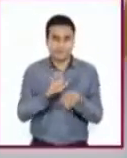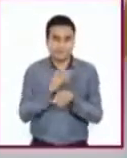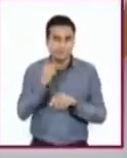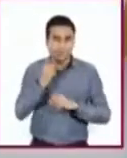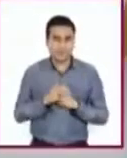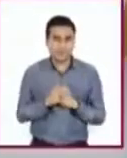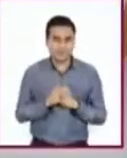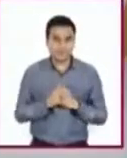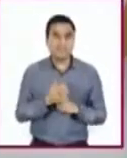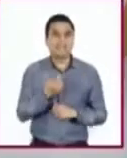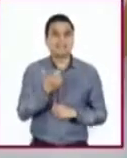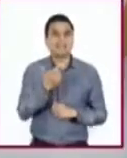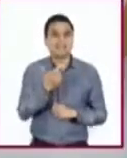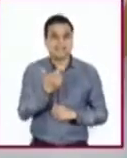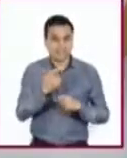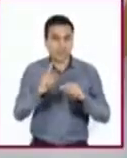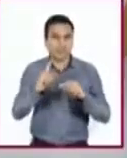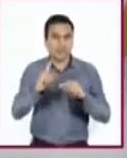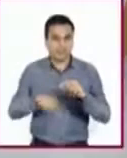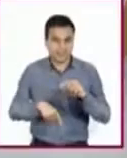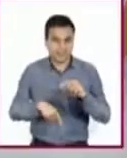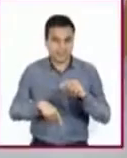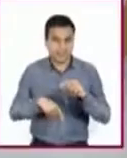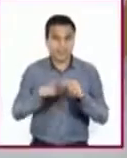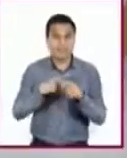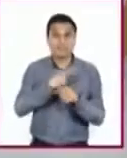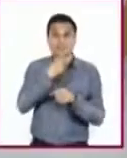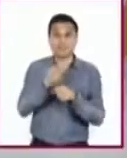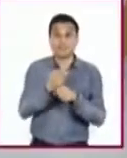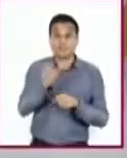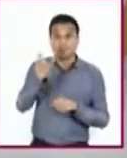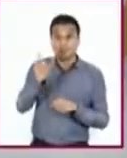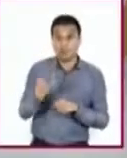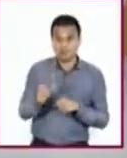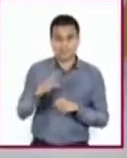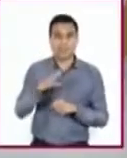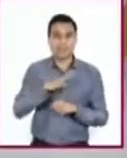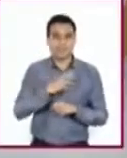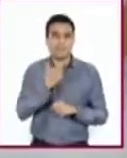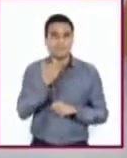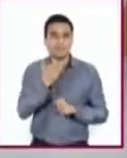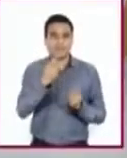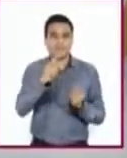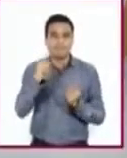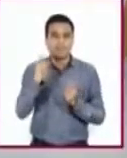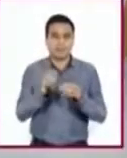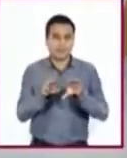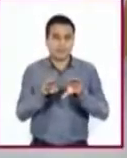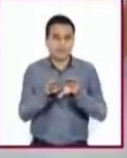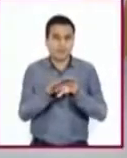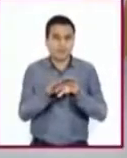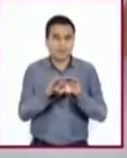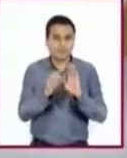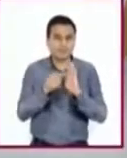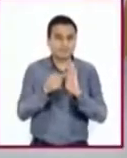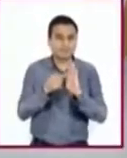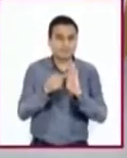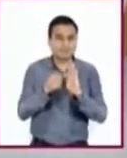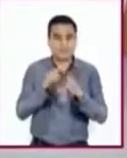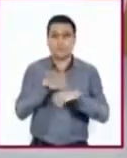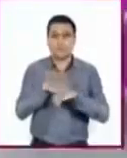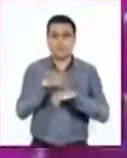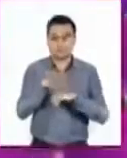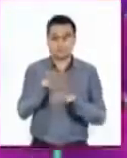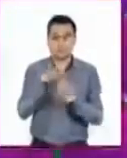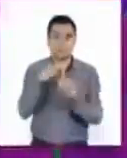cantidades que se descuentan, y en la segunda columna las percepciones, que se representan con números